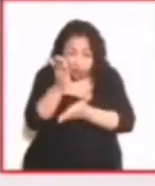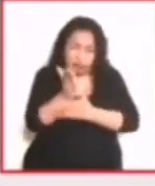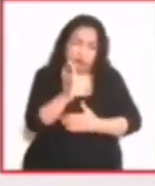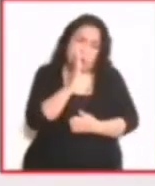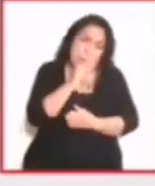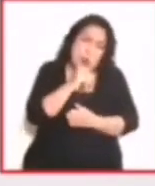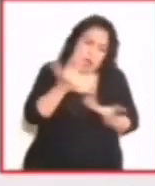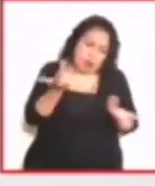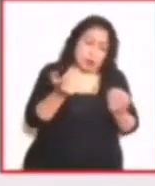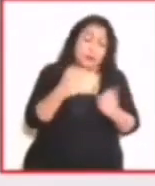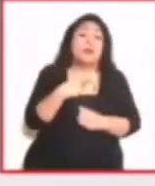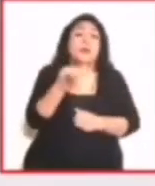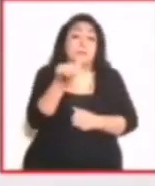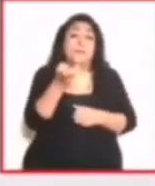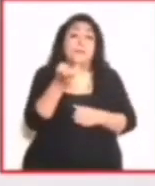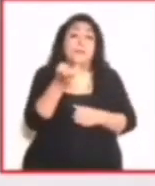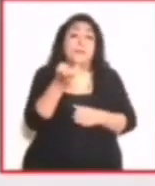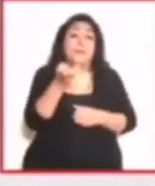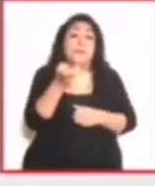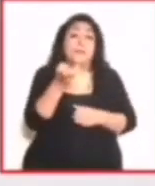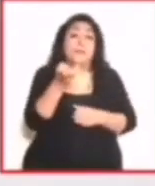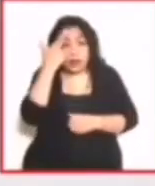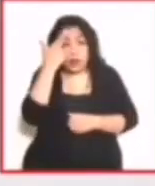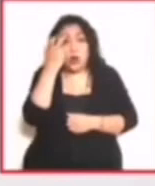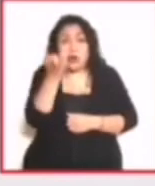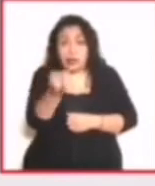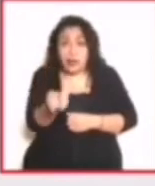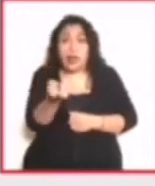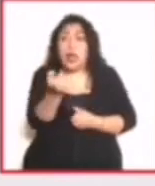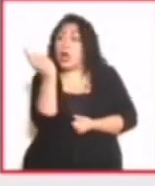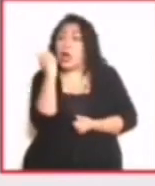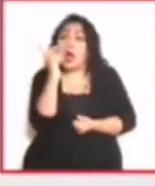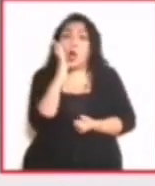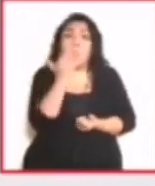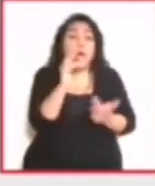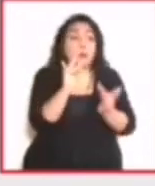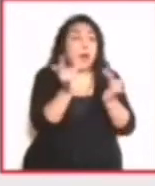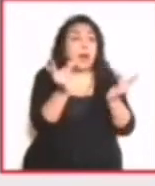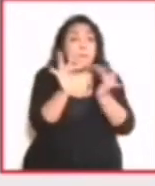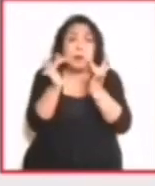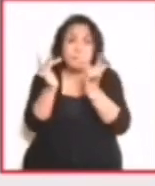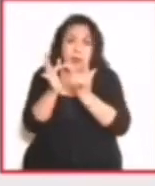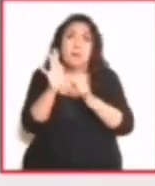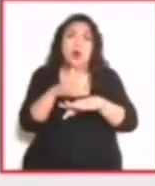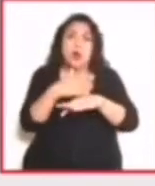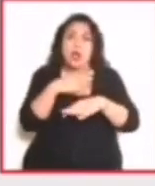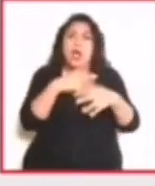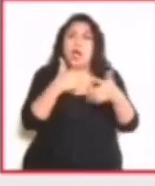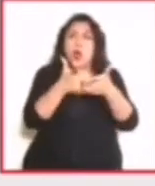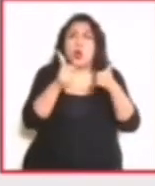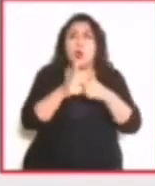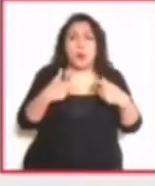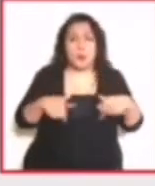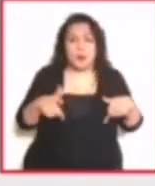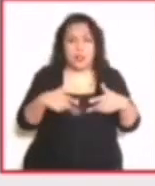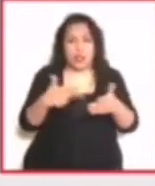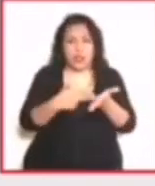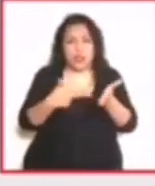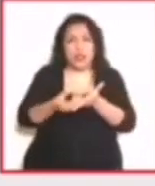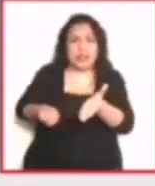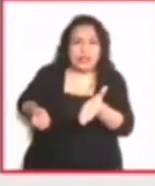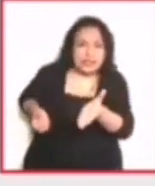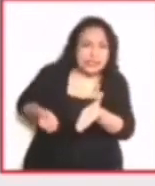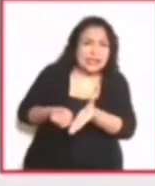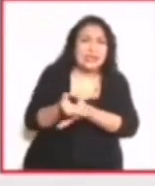entonces es importante no olvidarnos de ellos y por eso el grupo de talleristas saldrá a